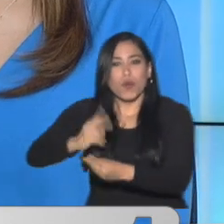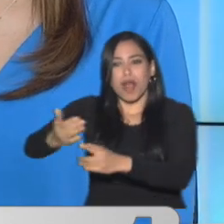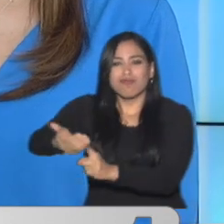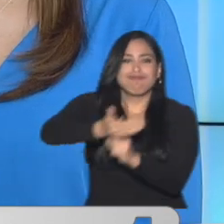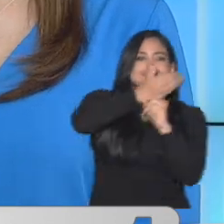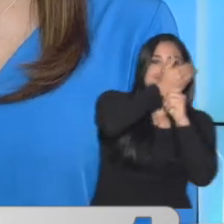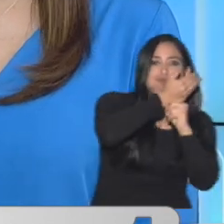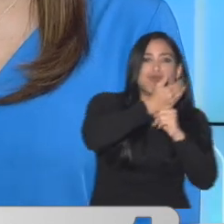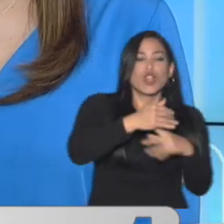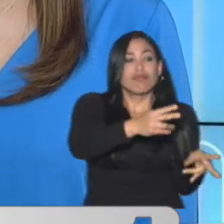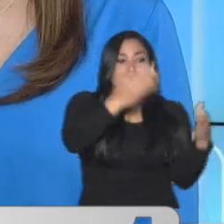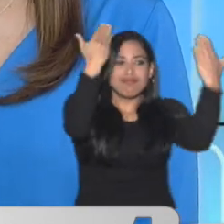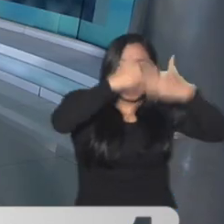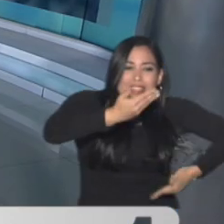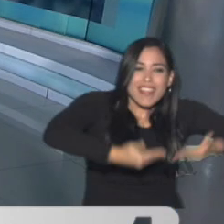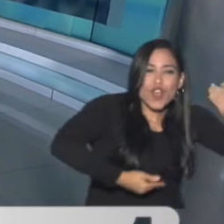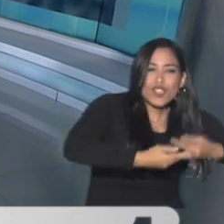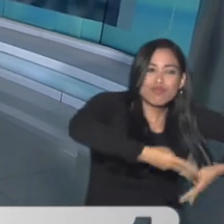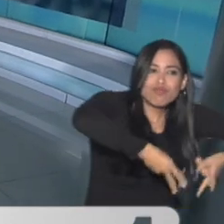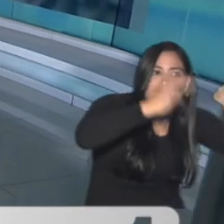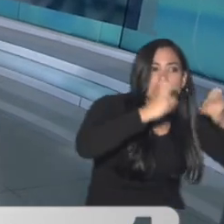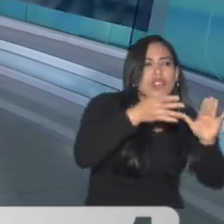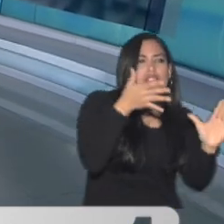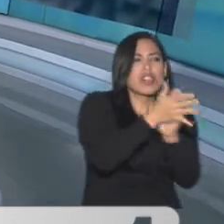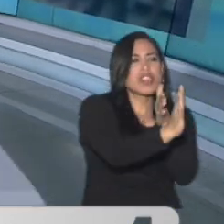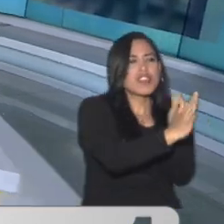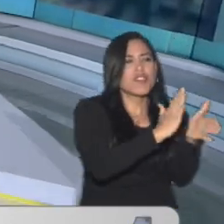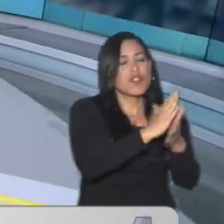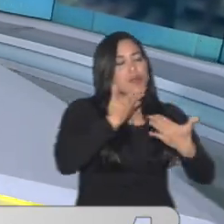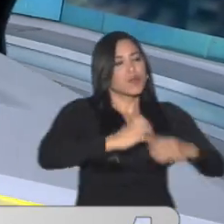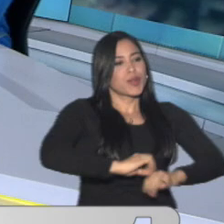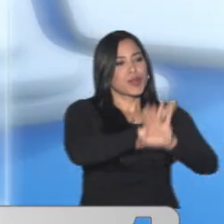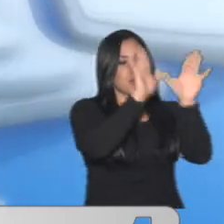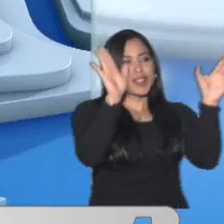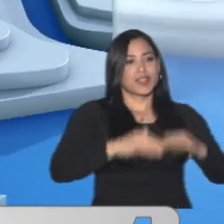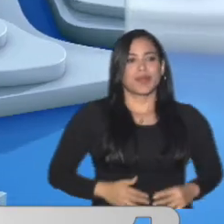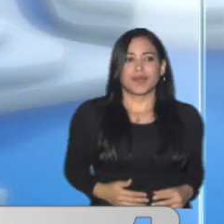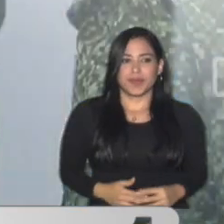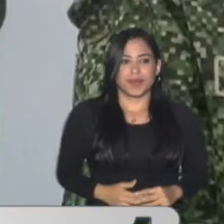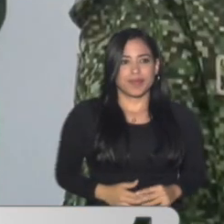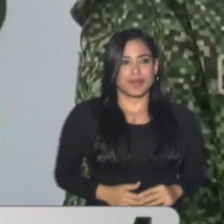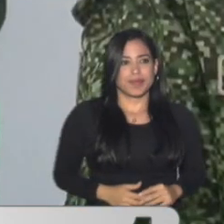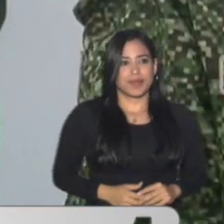secuestro y extorsión tatiana rodríguez con los detalles tatiana buenos días